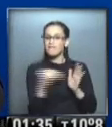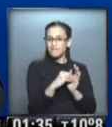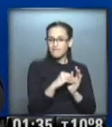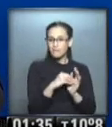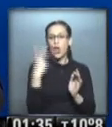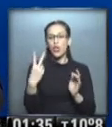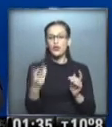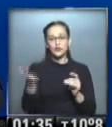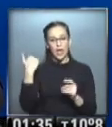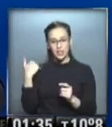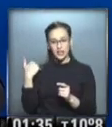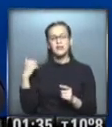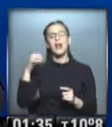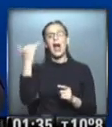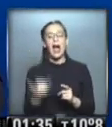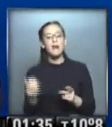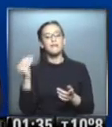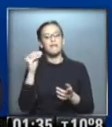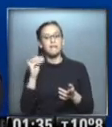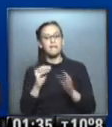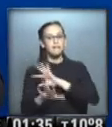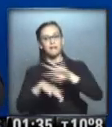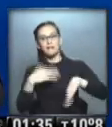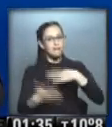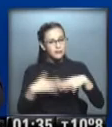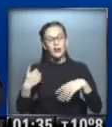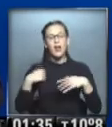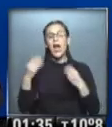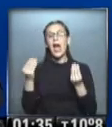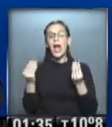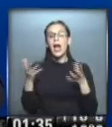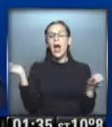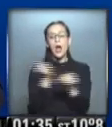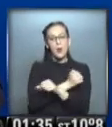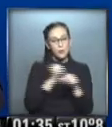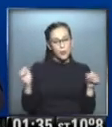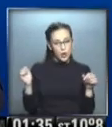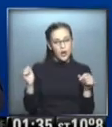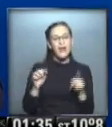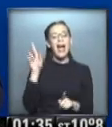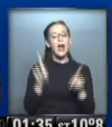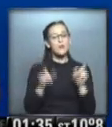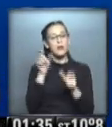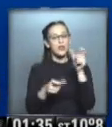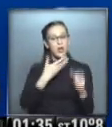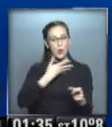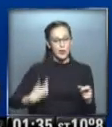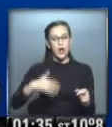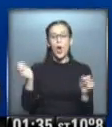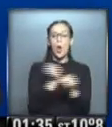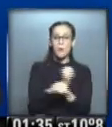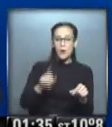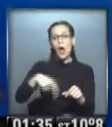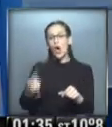Esto tuvo repercusiones y el acompañamiento, la aprobación de algunos gobernadores y de otros